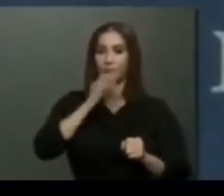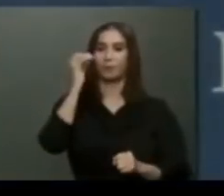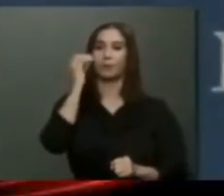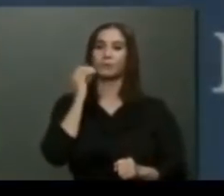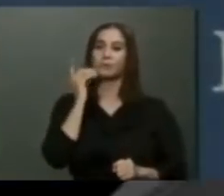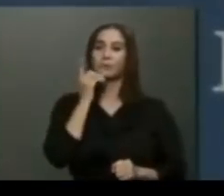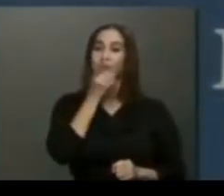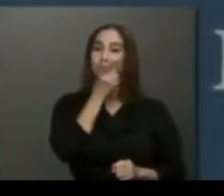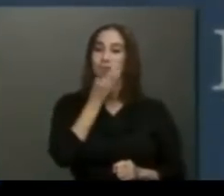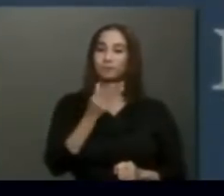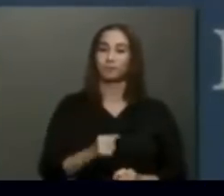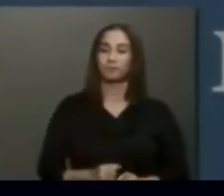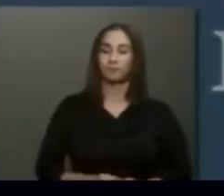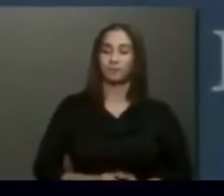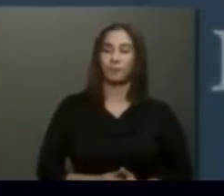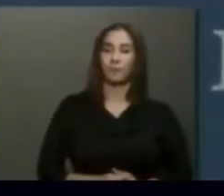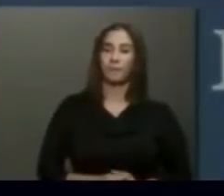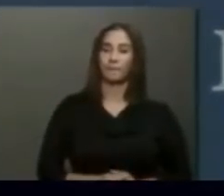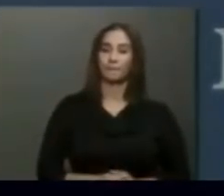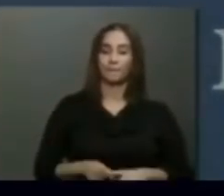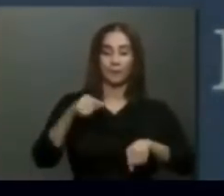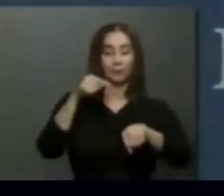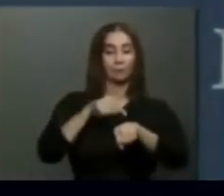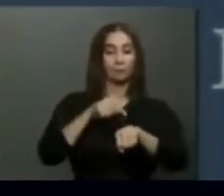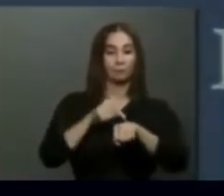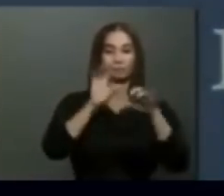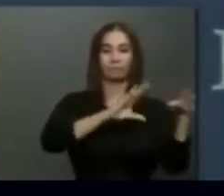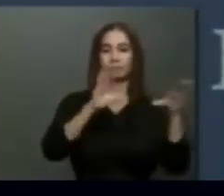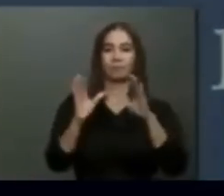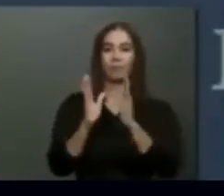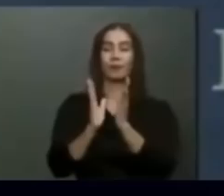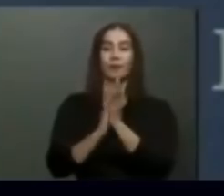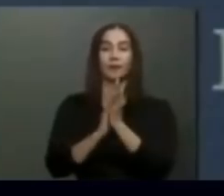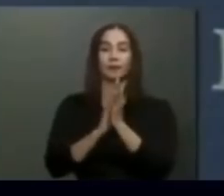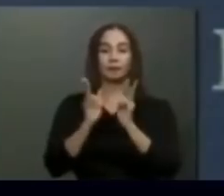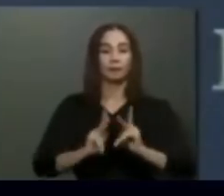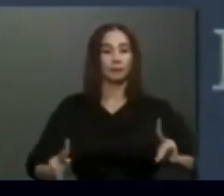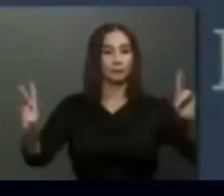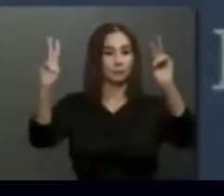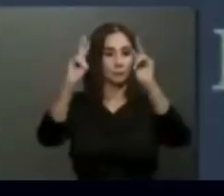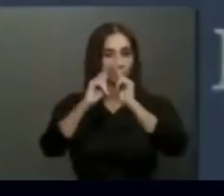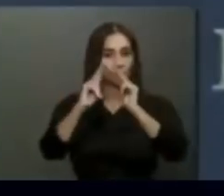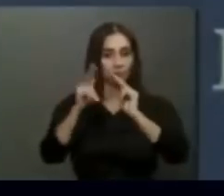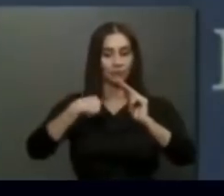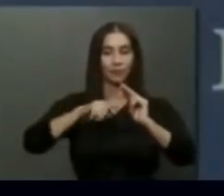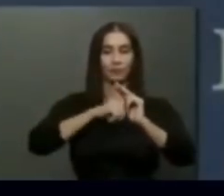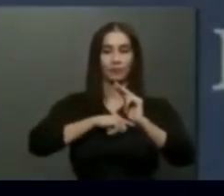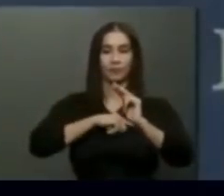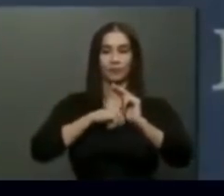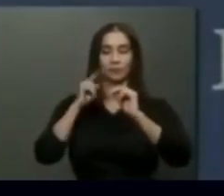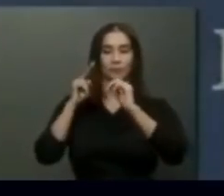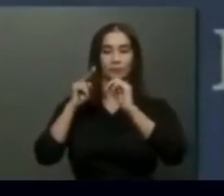hogares dominicanos. La época de Navidad celebra los valores sobre lo que hemos construido